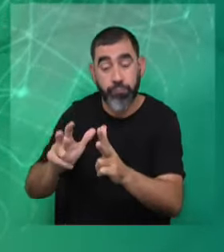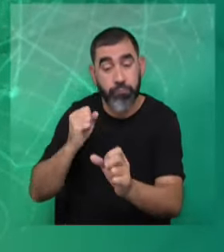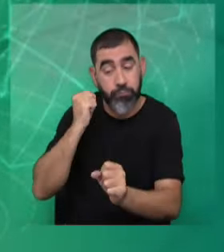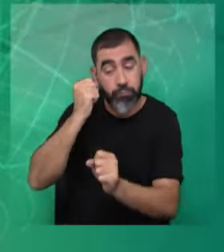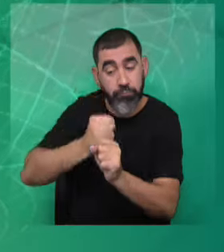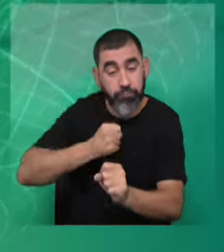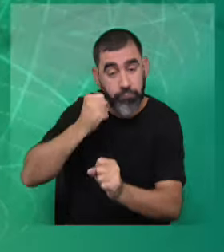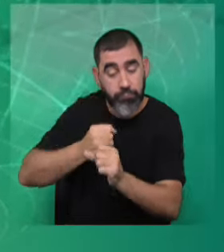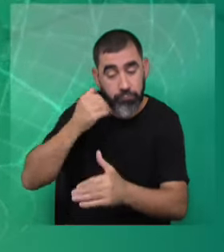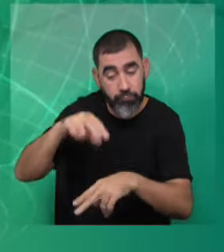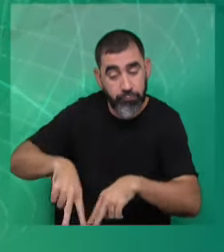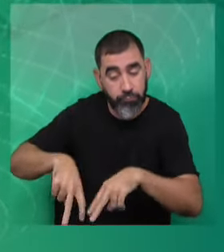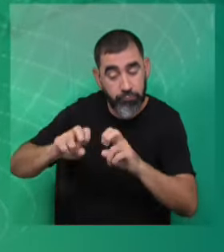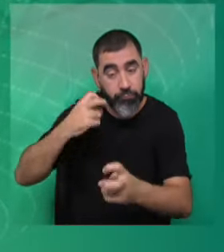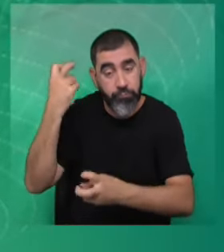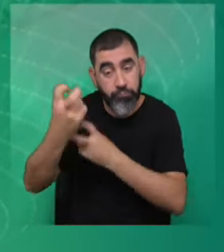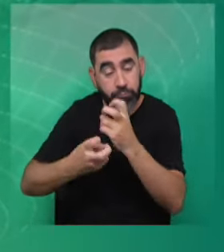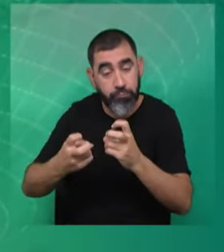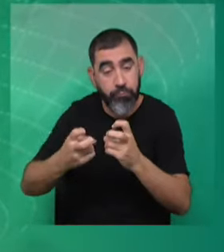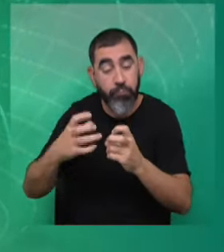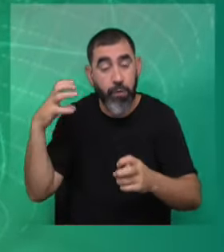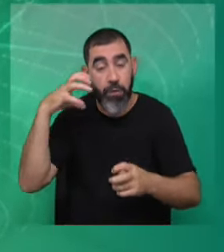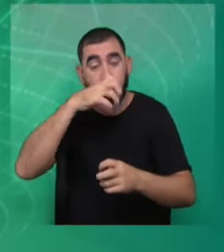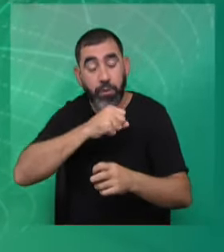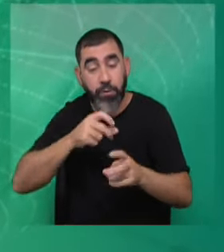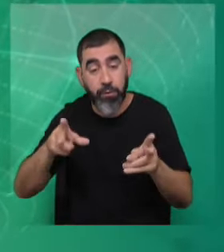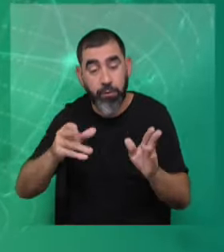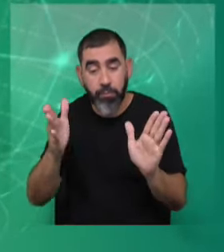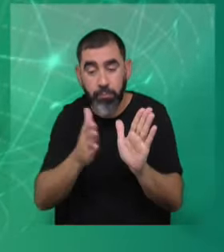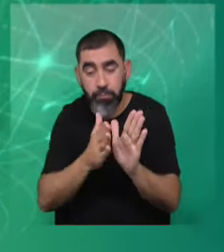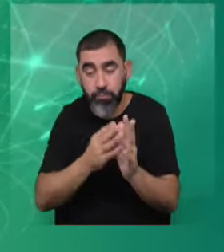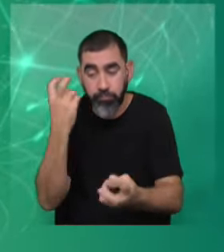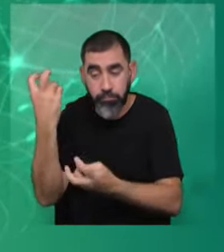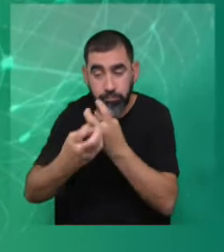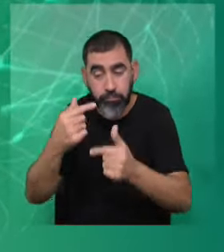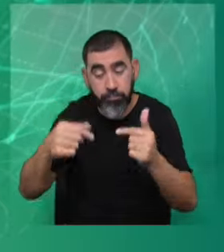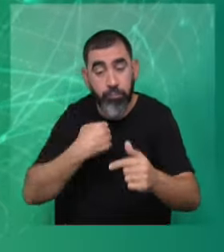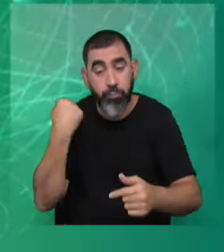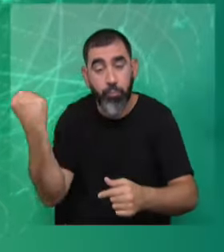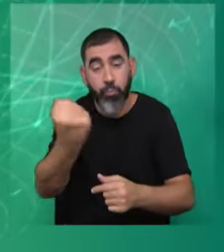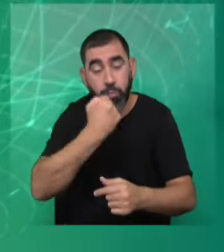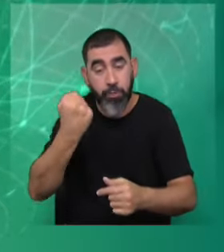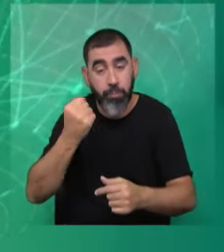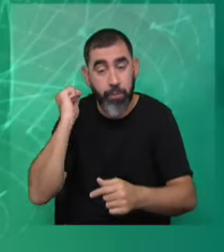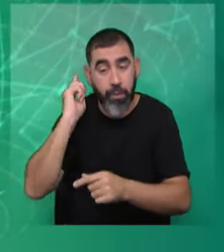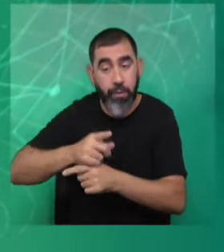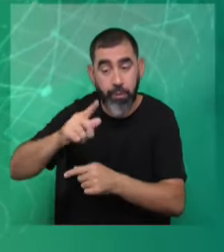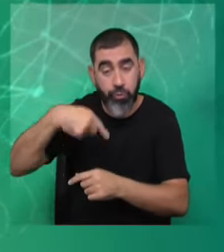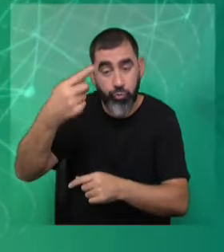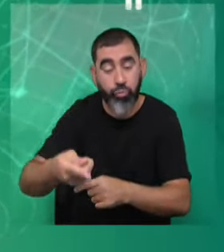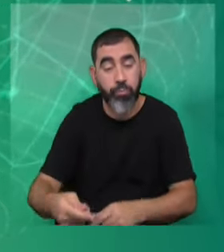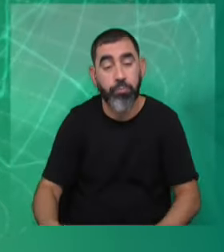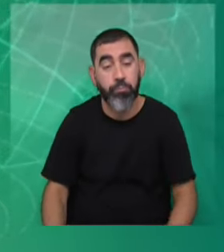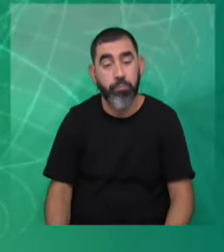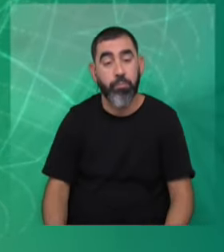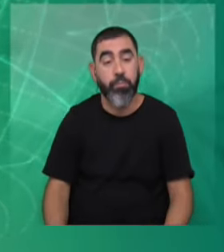trabajar, iba a tratar de que durante la reserva juntar toda la evidencia que para mí era importante para poder tomar una posición u